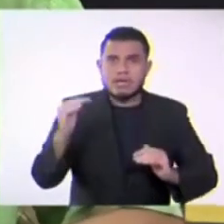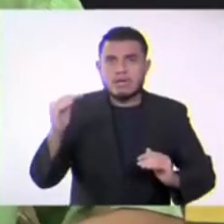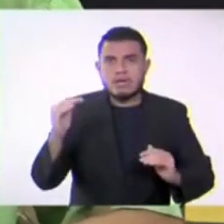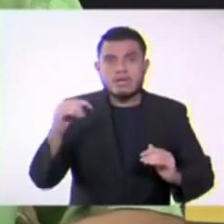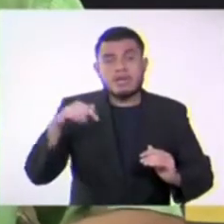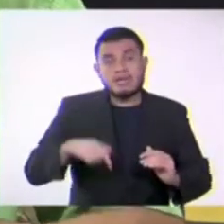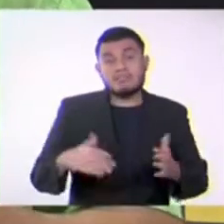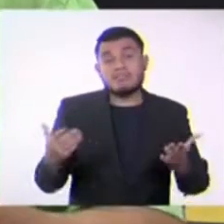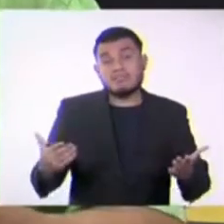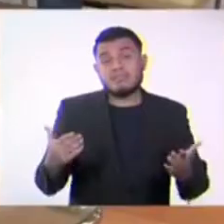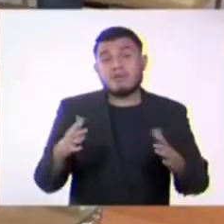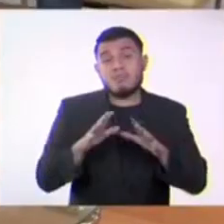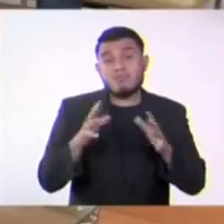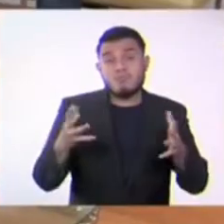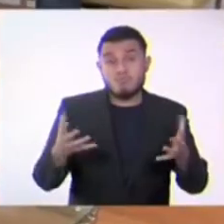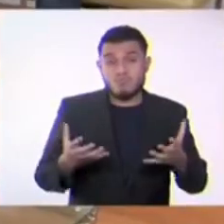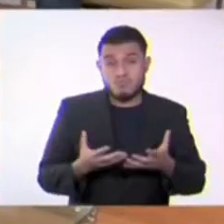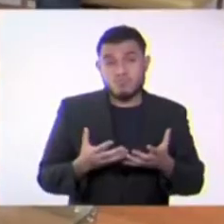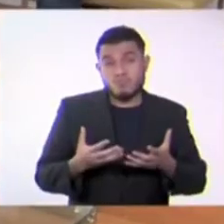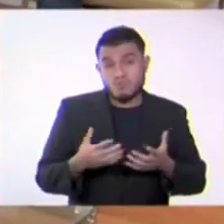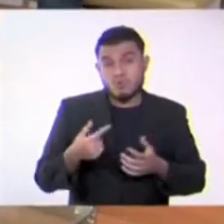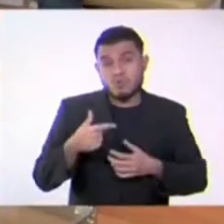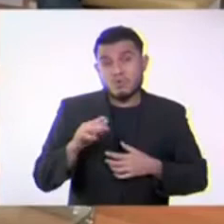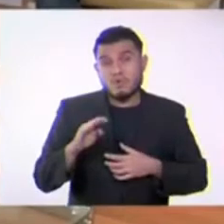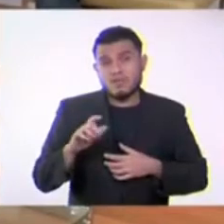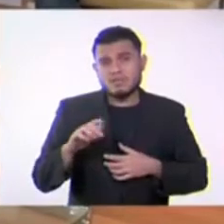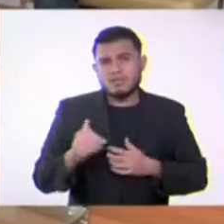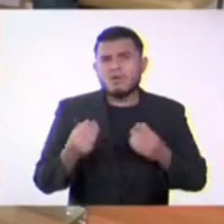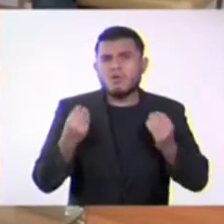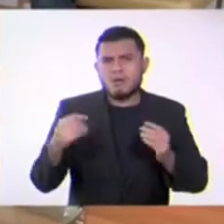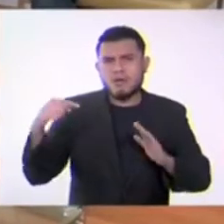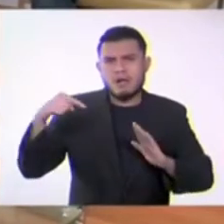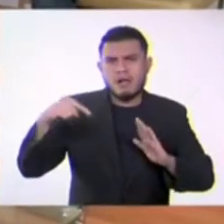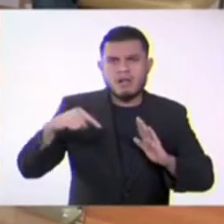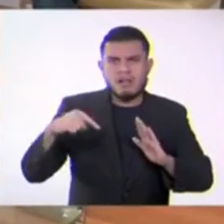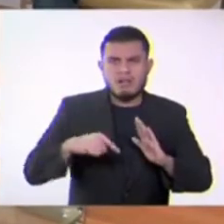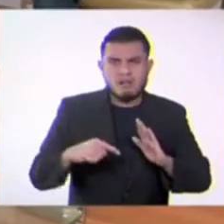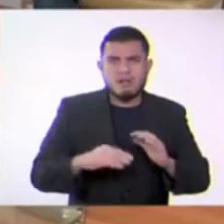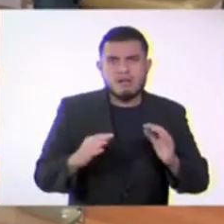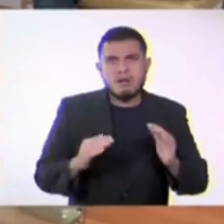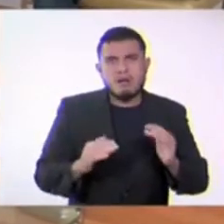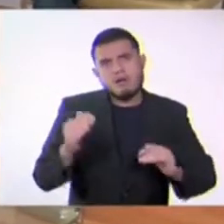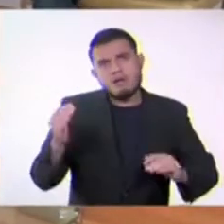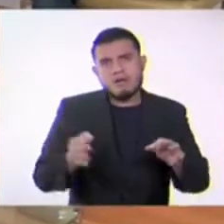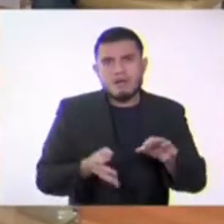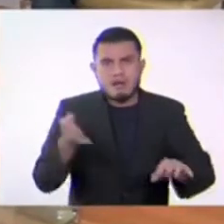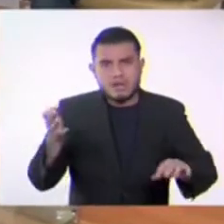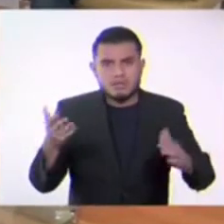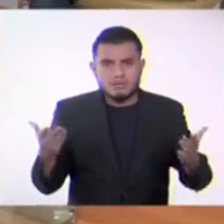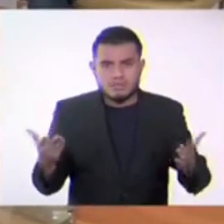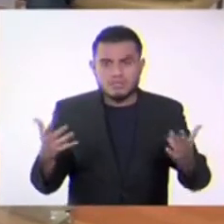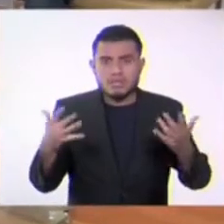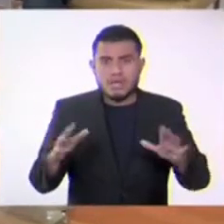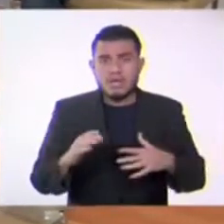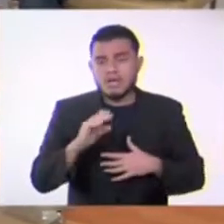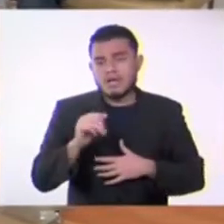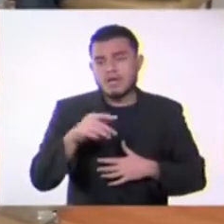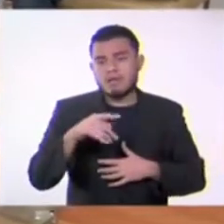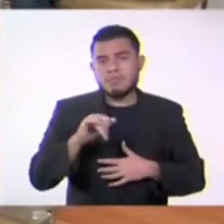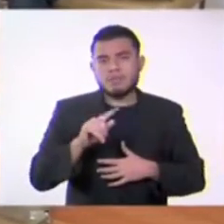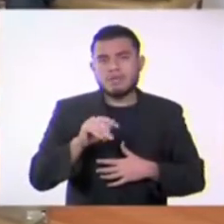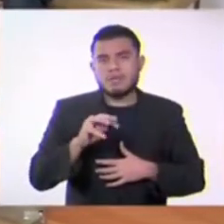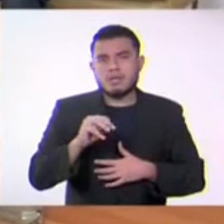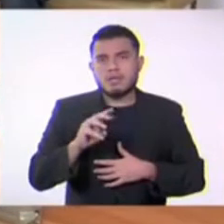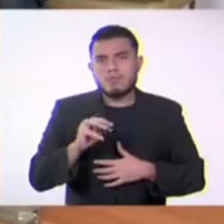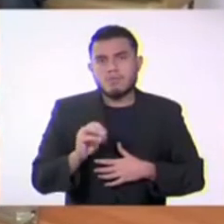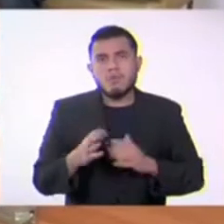mundo globalizado. ¿Y cómo es posible entonces que se profundizan las desigualdades si el capitalismo iba a ser como la